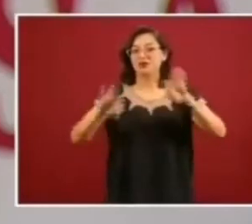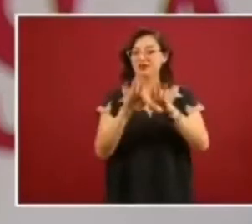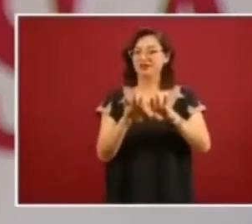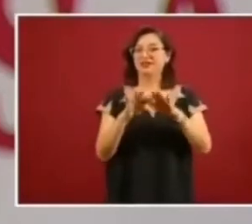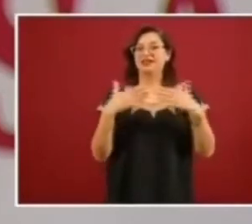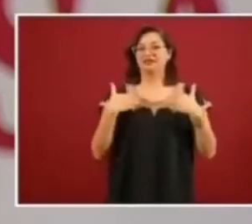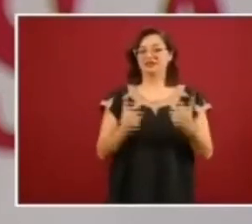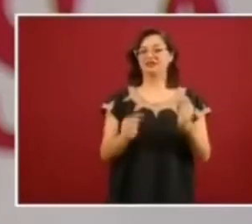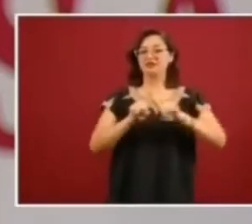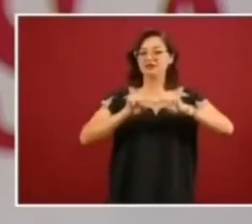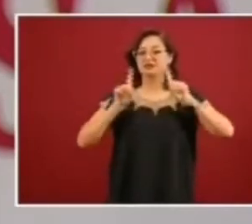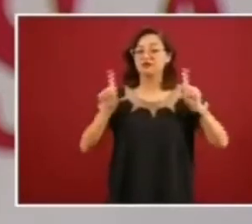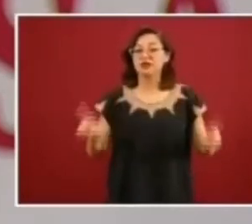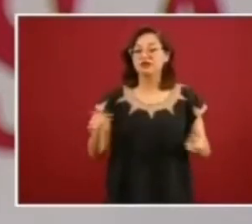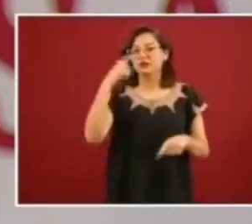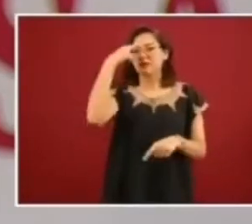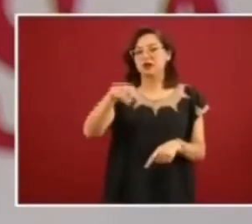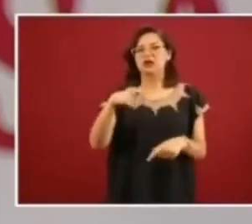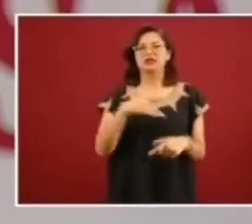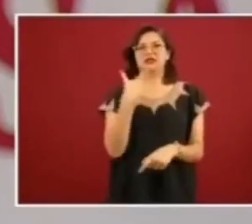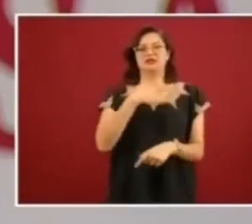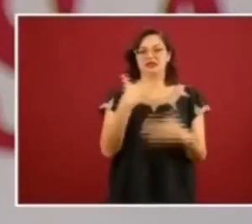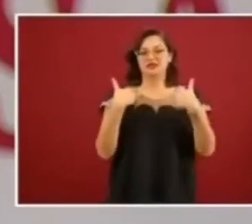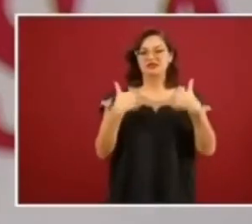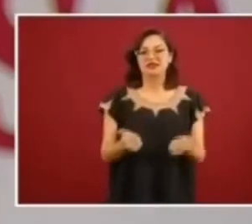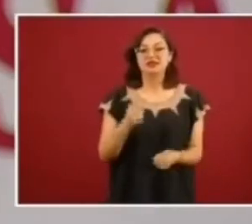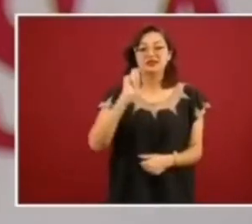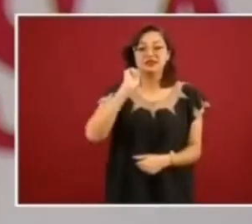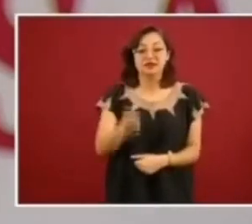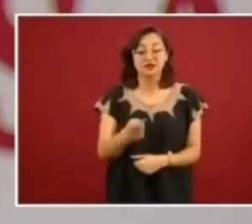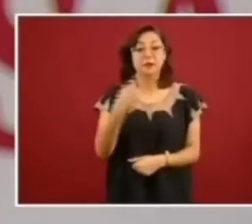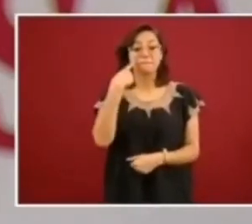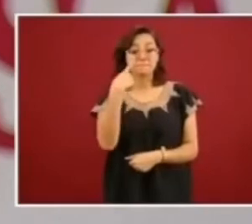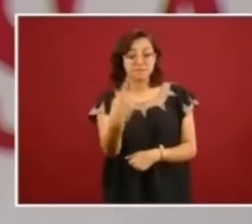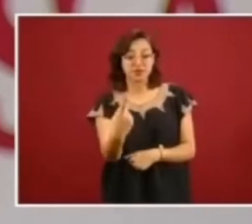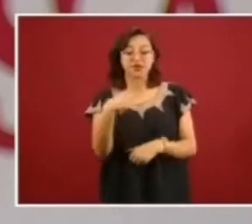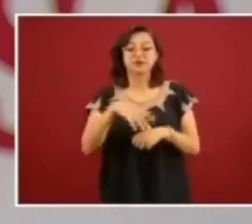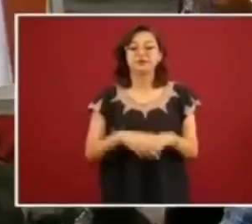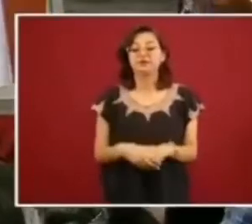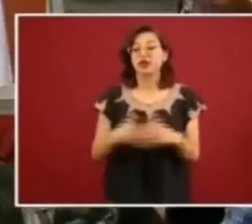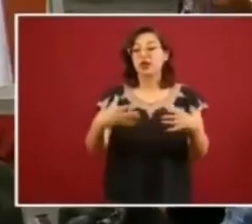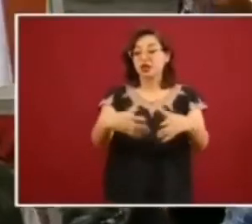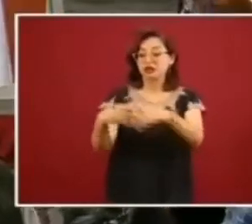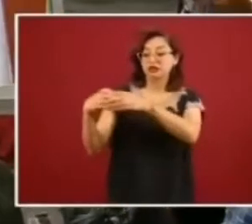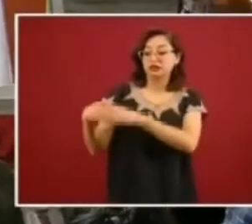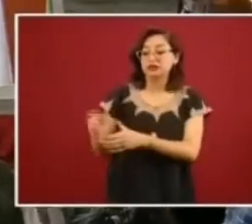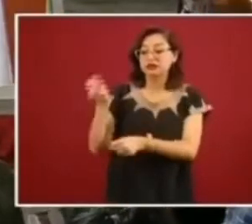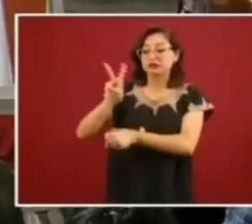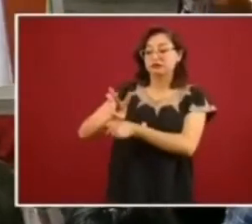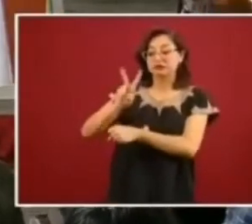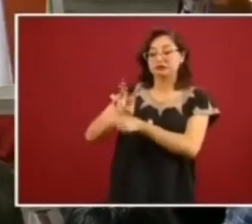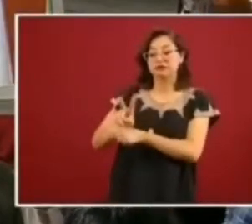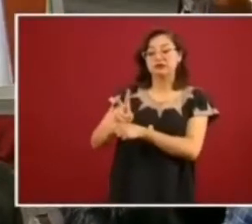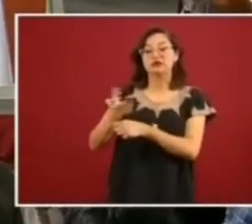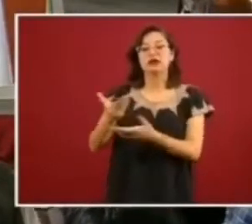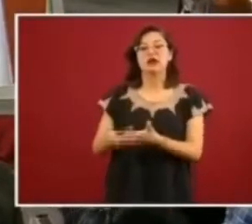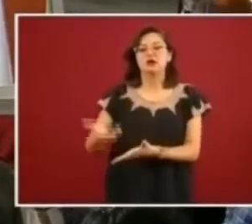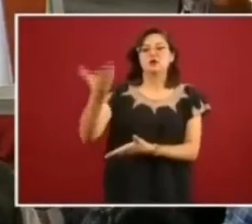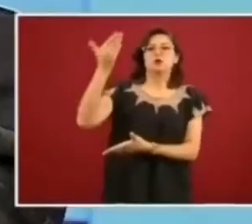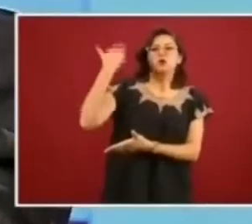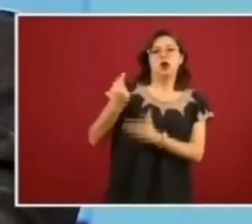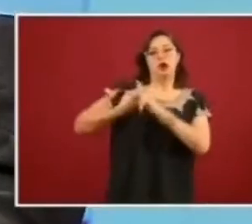también para las acciones de salud pública. Recordemos que la intervención de contención que establecimos desde el inicio